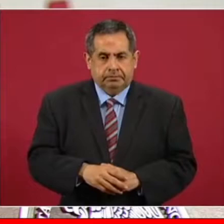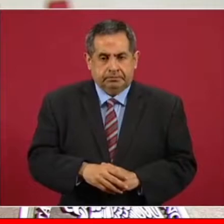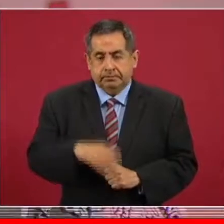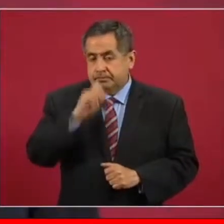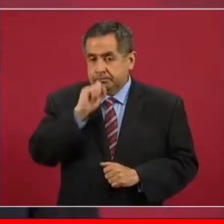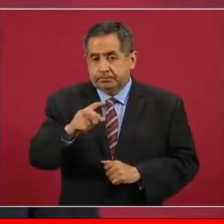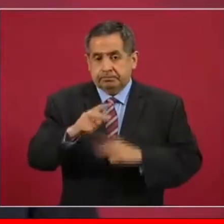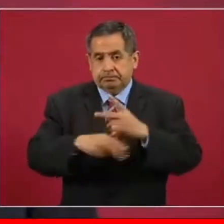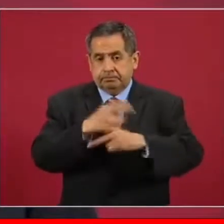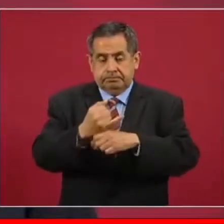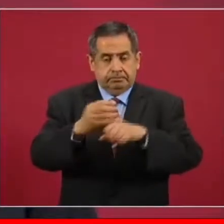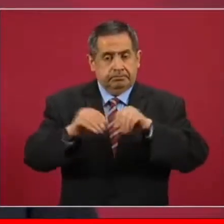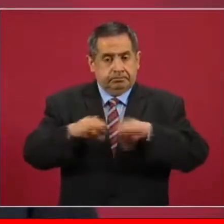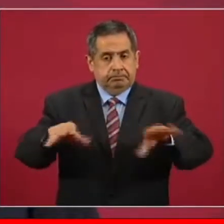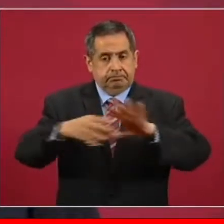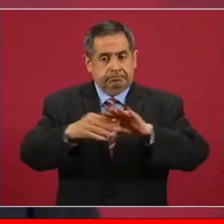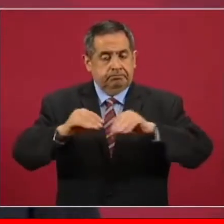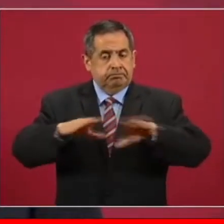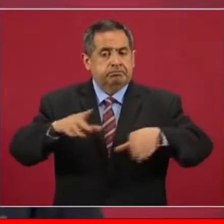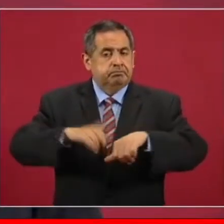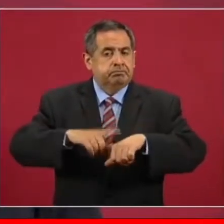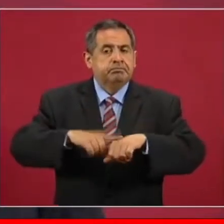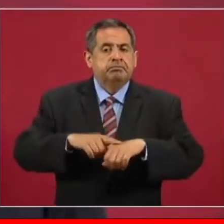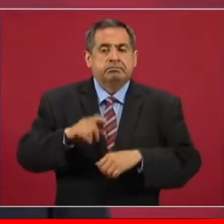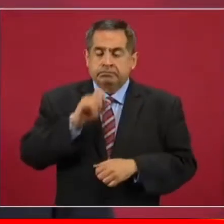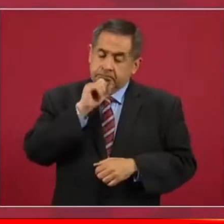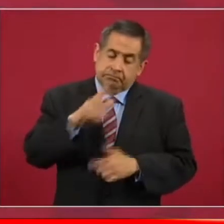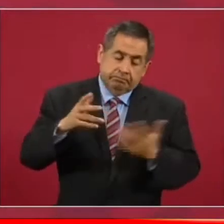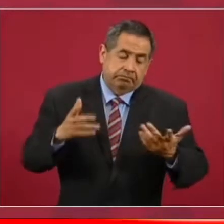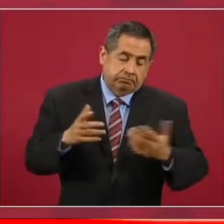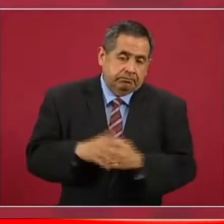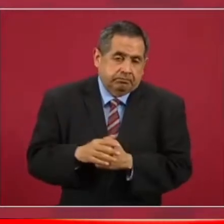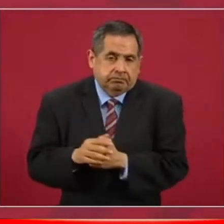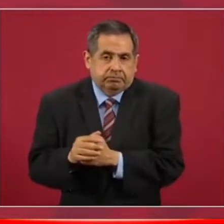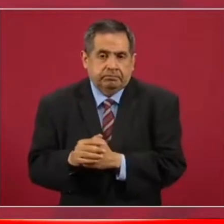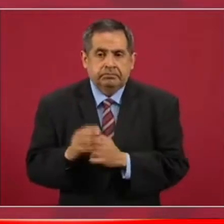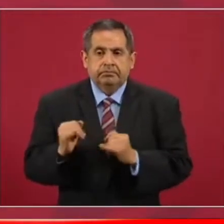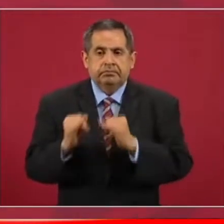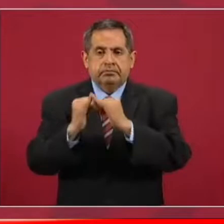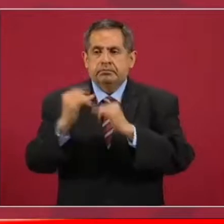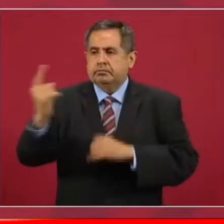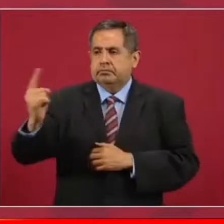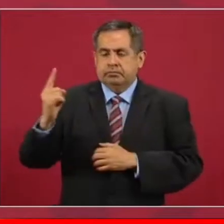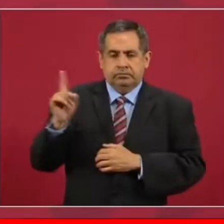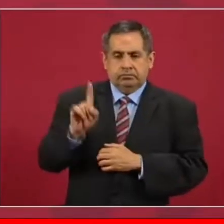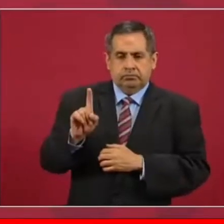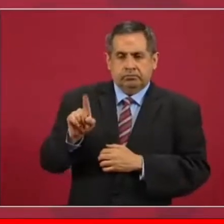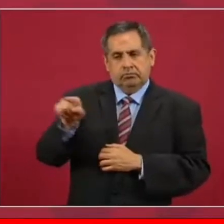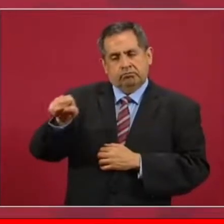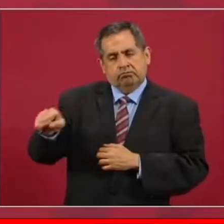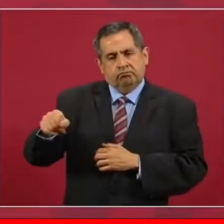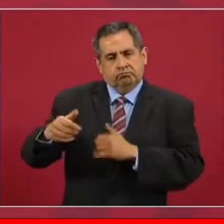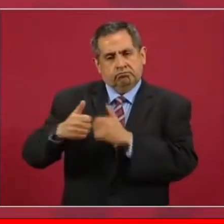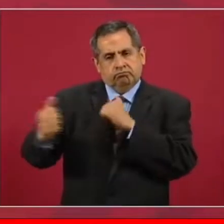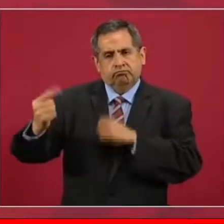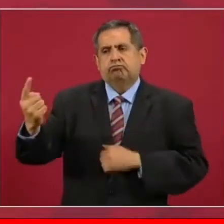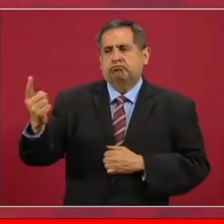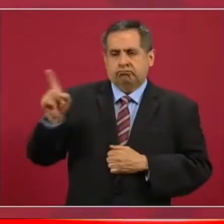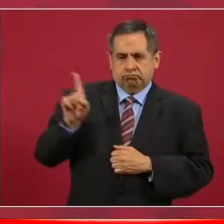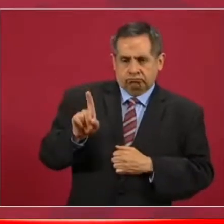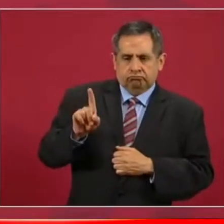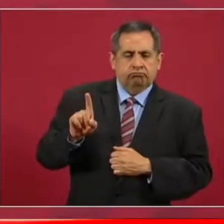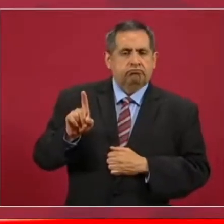va a informar, porque es una institución independiente, autónoma, la